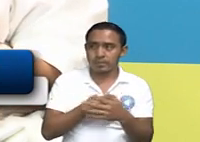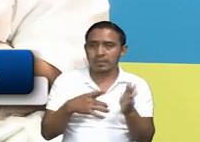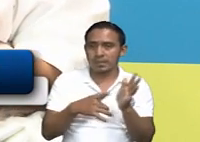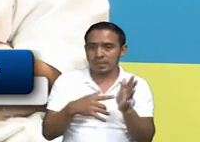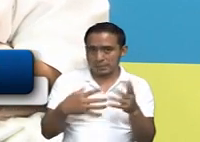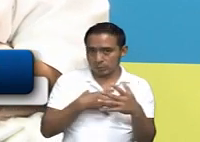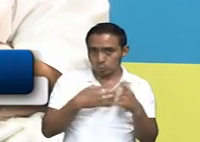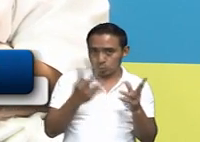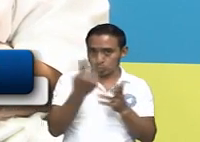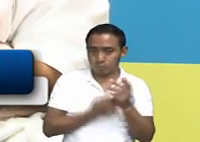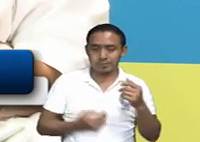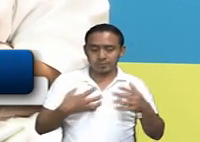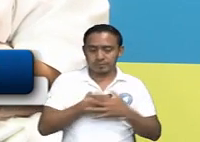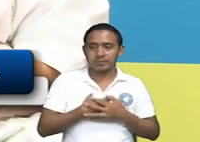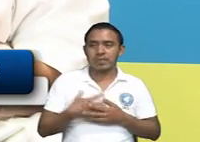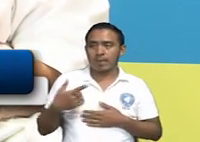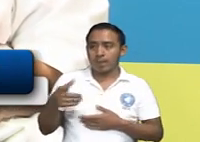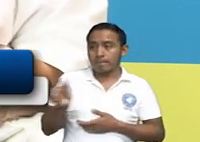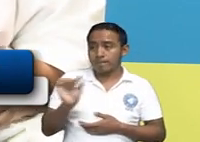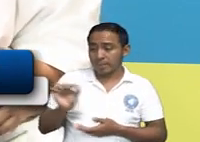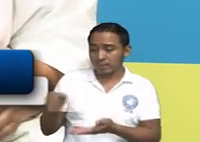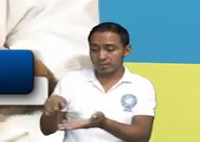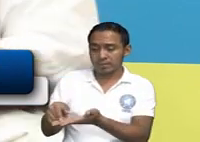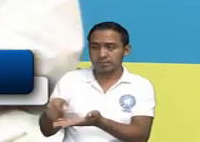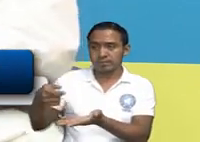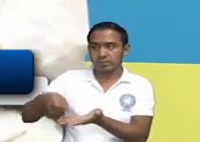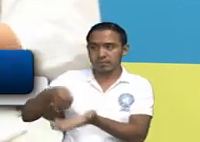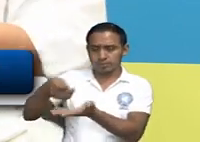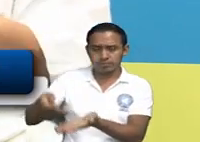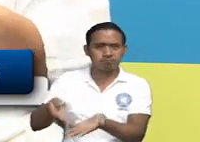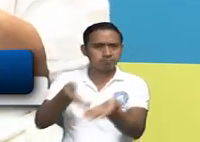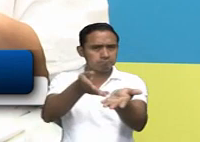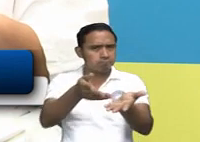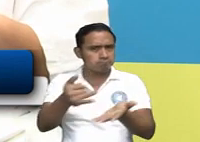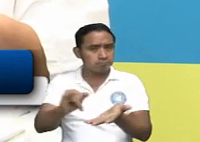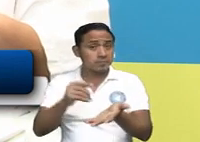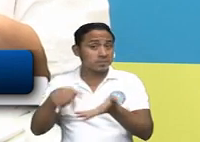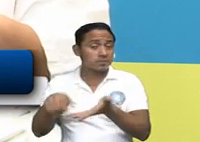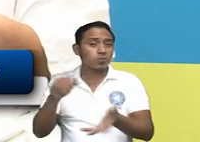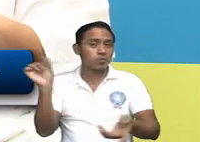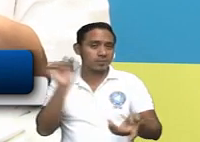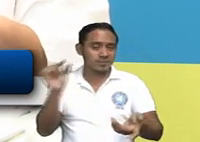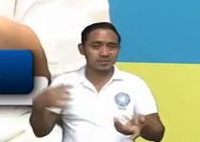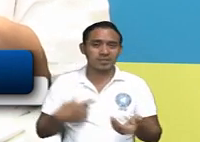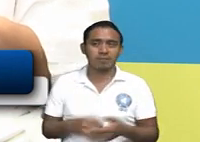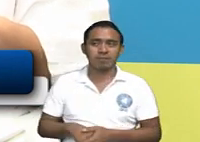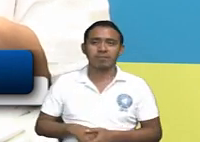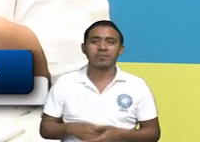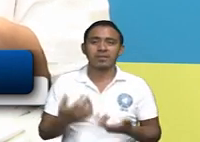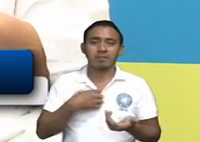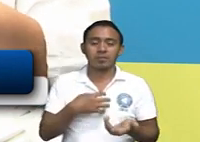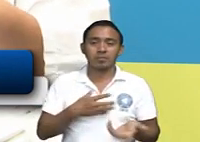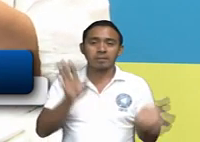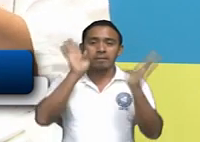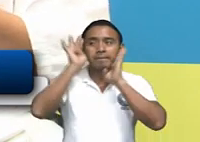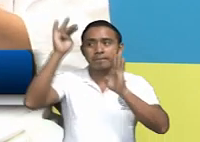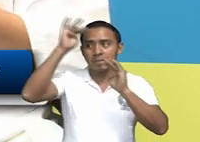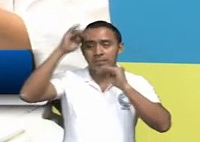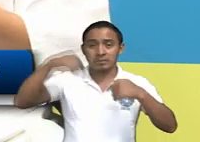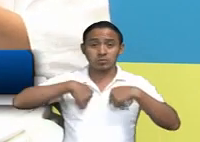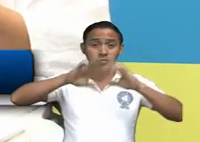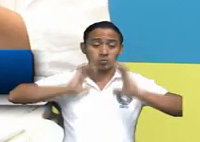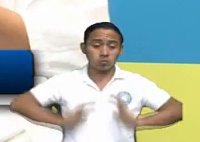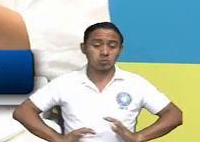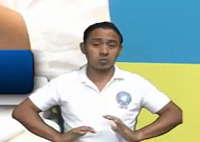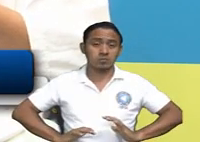esa taza. Si vos me decís, préstame la taza, te la presto. Pero yo no puedo venir, y mi privacidad tiene que ver con mi cuerpo.